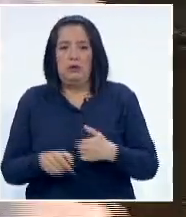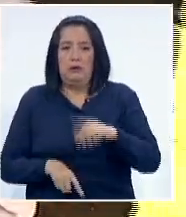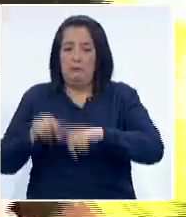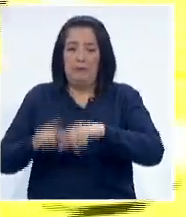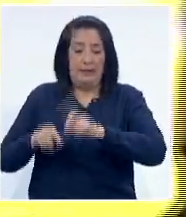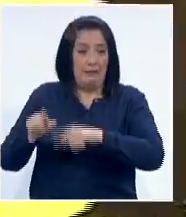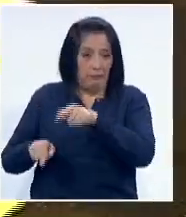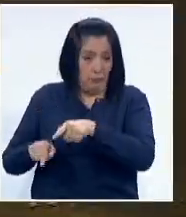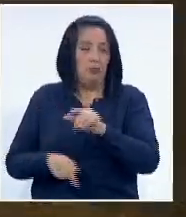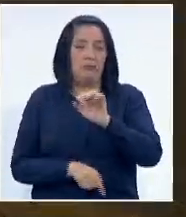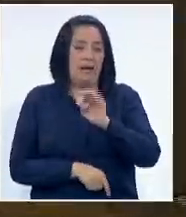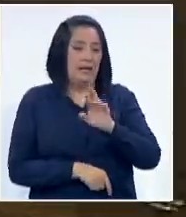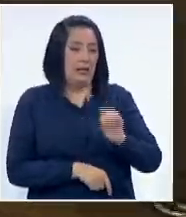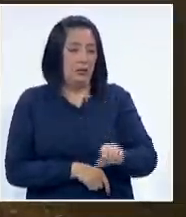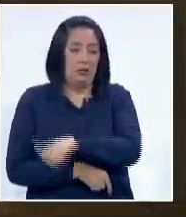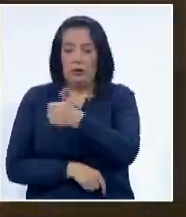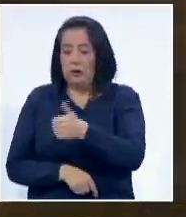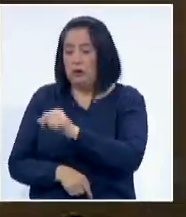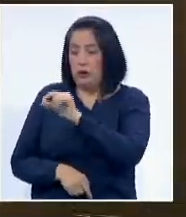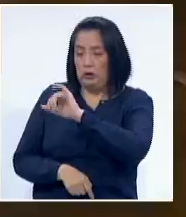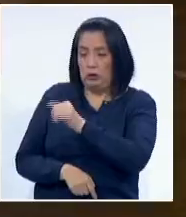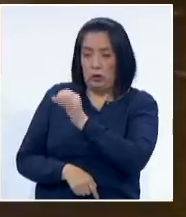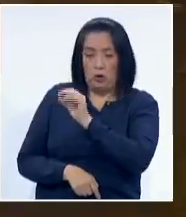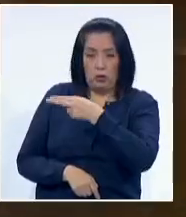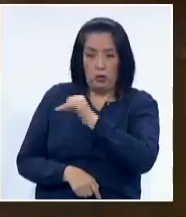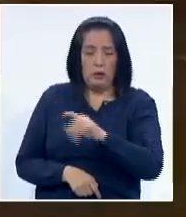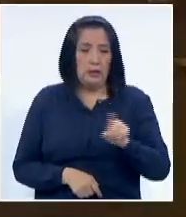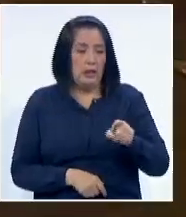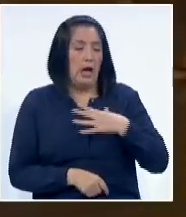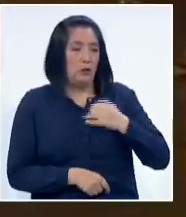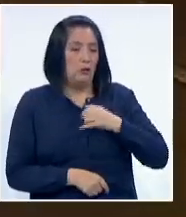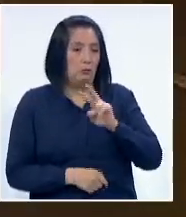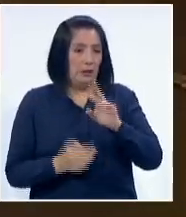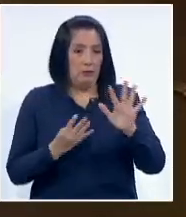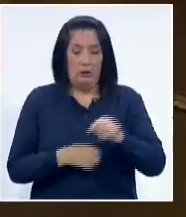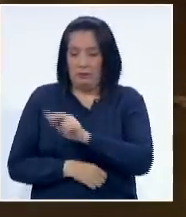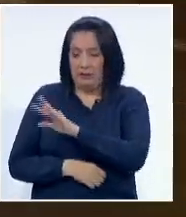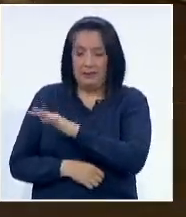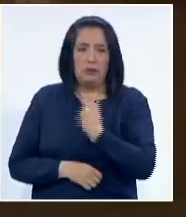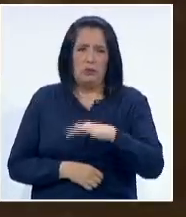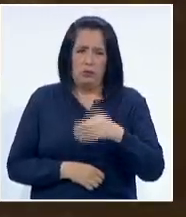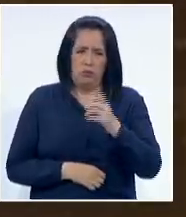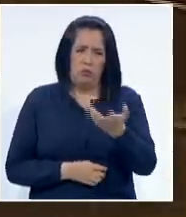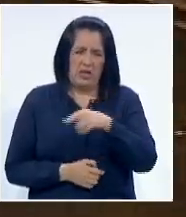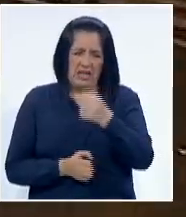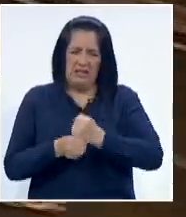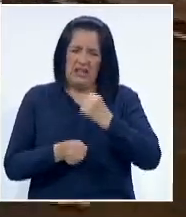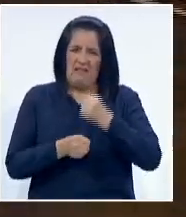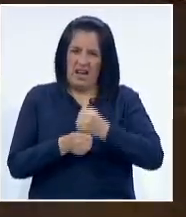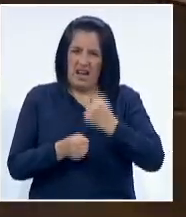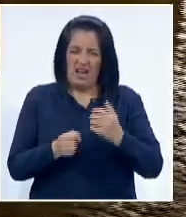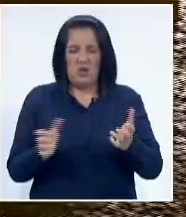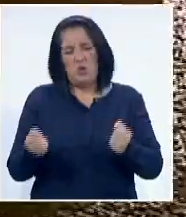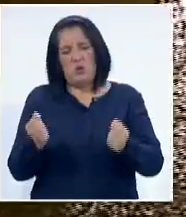Alfonso Celarayán y Johnny Cueva Gonzalo, de 29 y 25 años, terminaban de realizar trabajos de instalación de gas. Regresaban